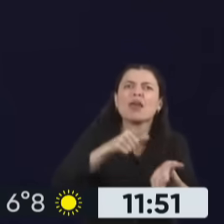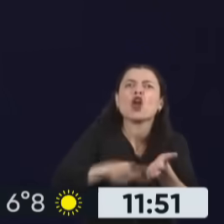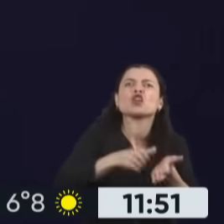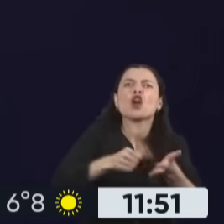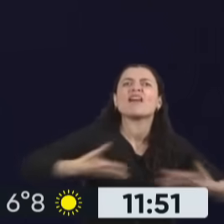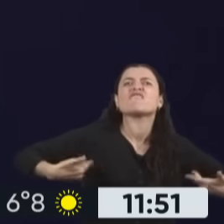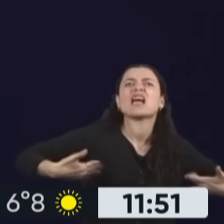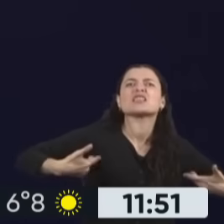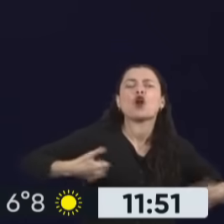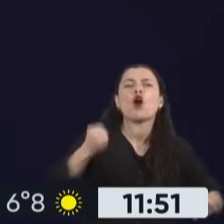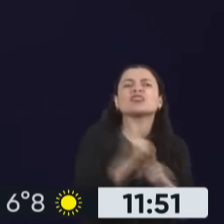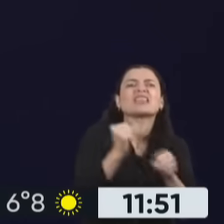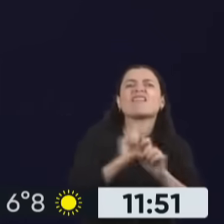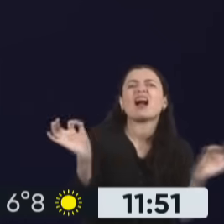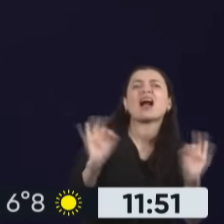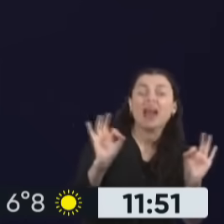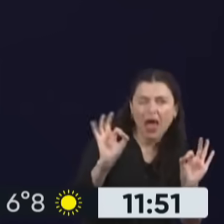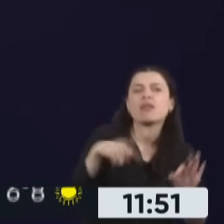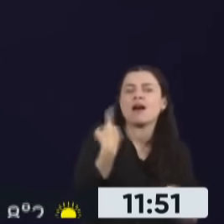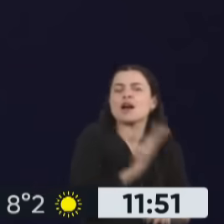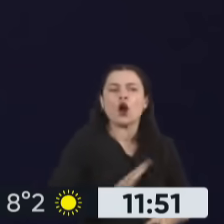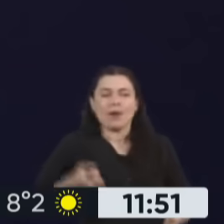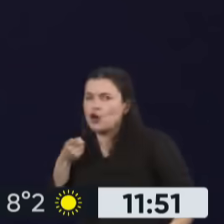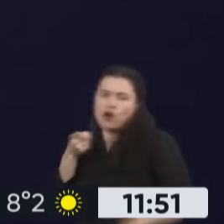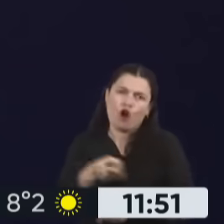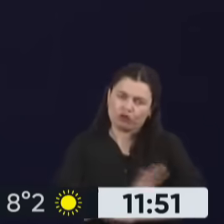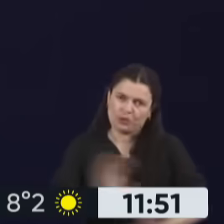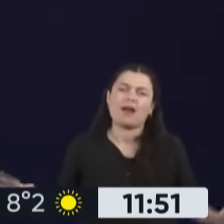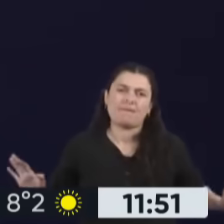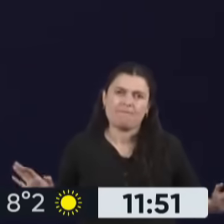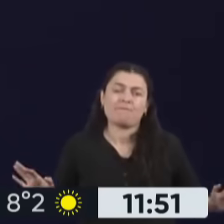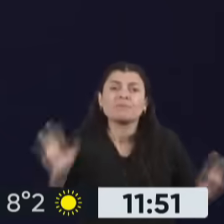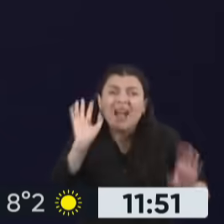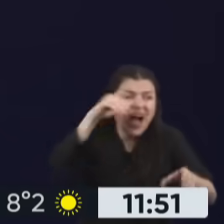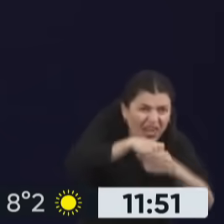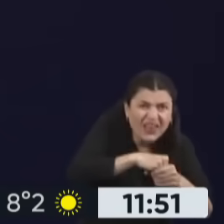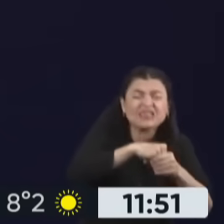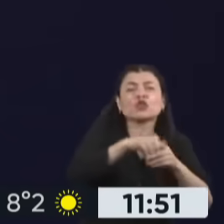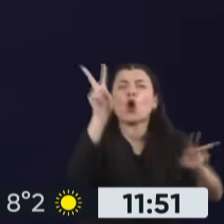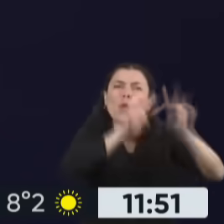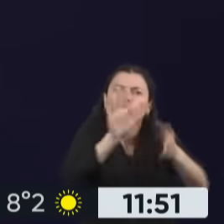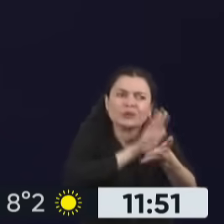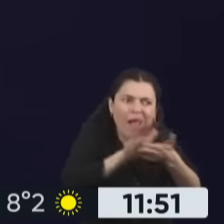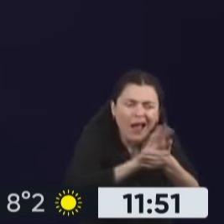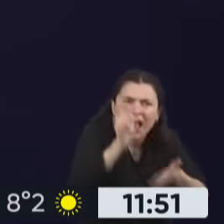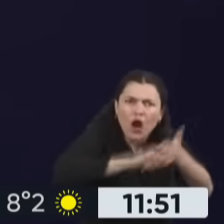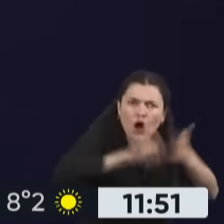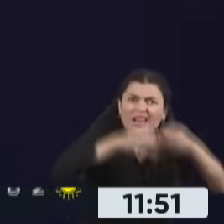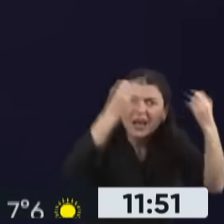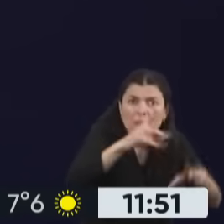a todos ellos, y es lo que estamos combatiendo en el Garrahan y en todos los rincones de la Administración Pública